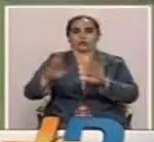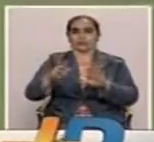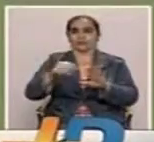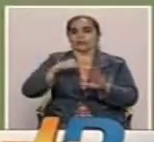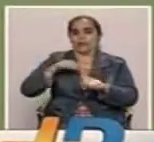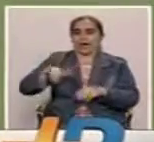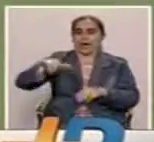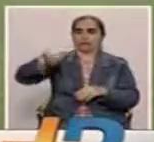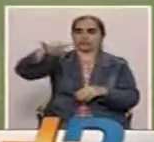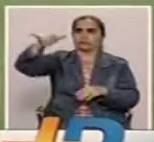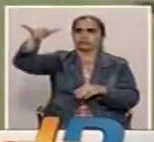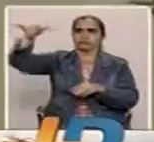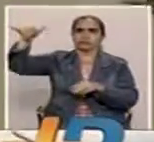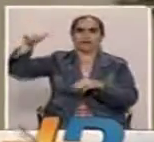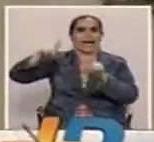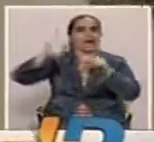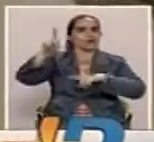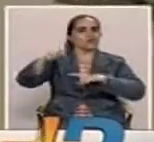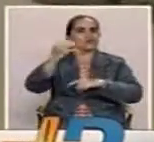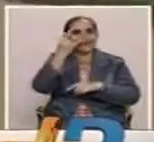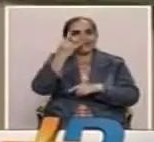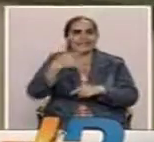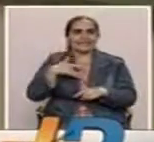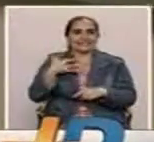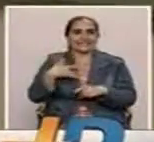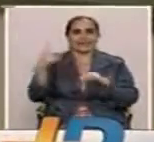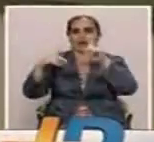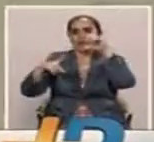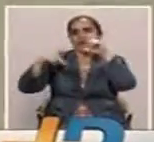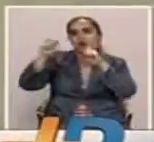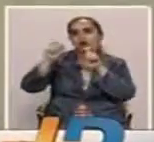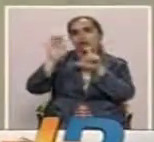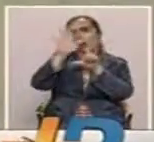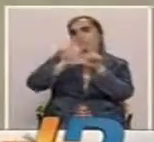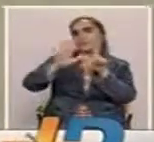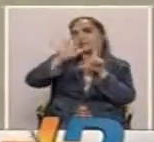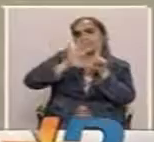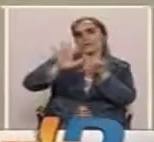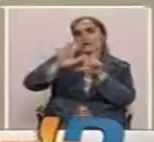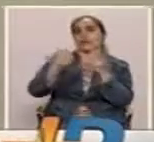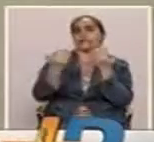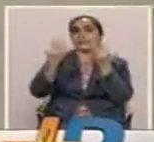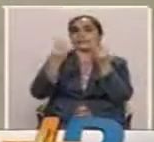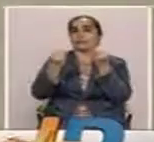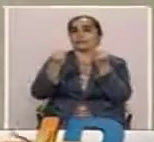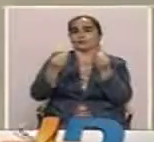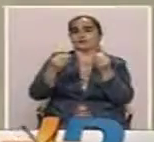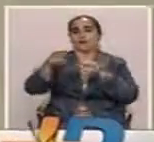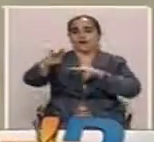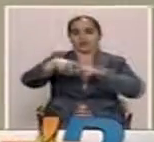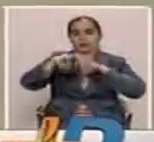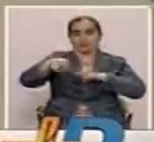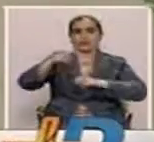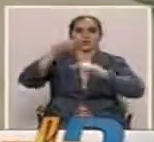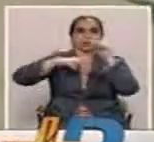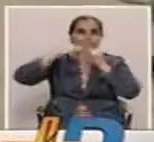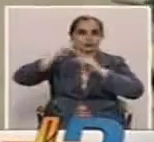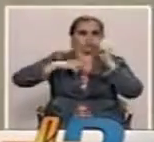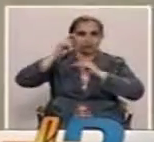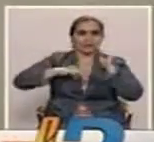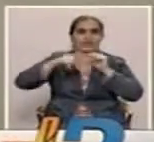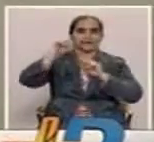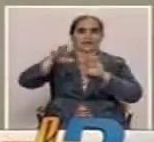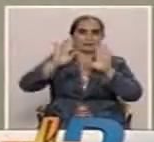tripulados revolucionaron la producción de video y fotografía y actualmente son útiles en agricultura, construcción, geomática y hasta